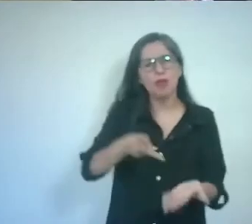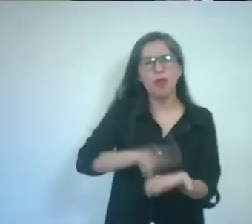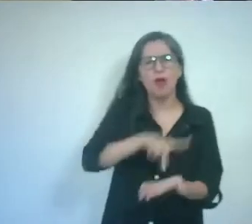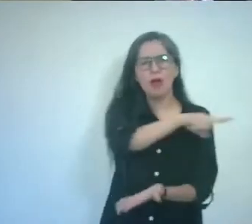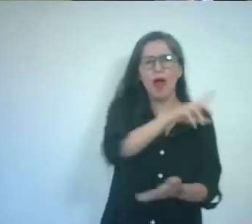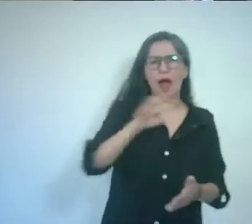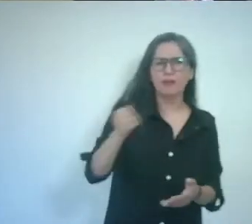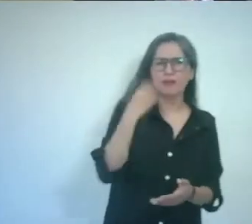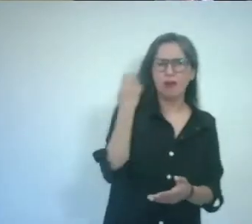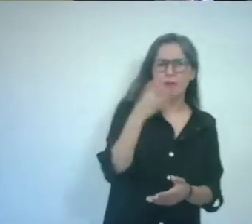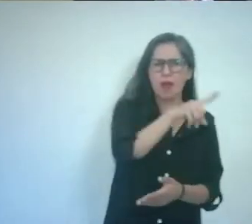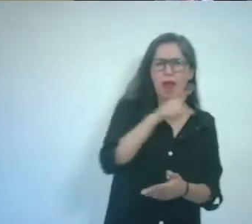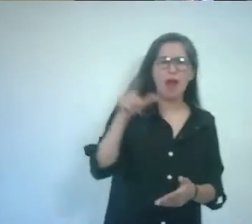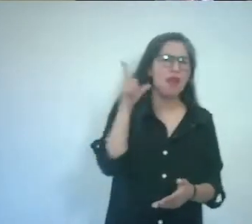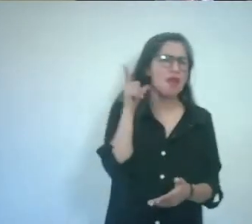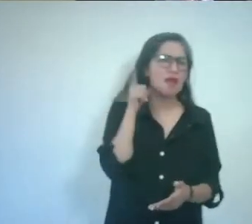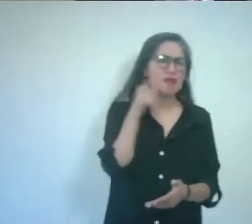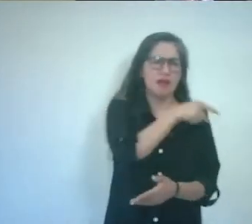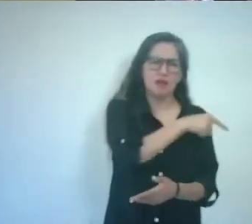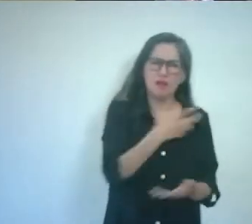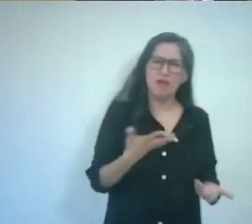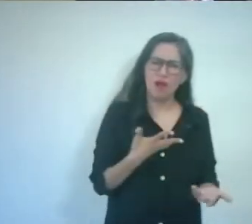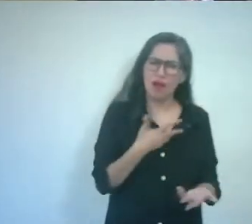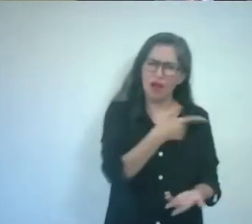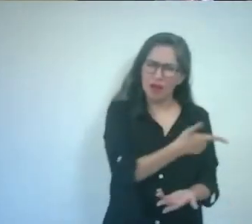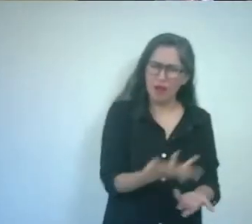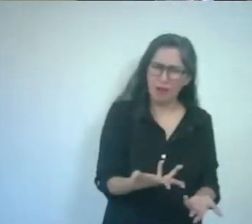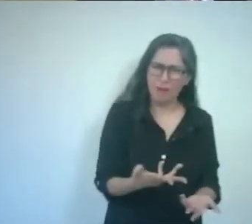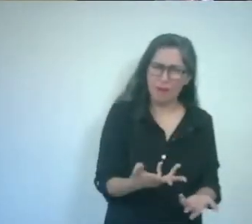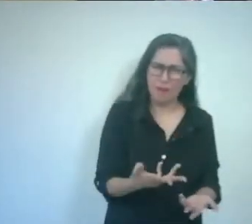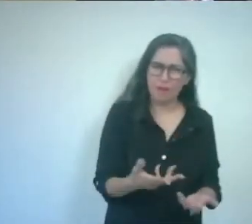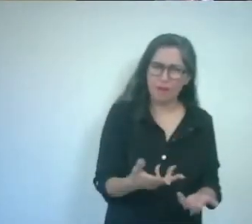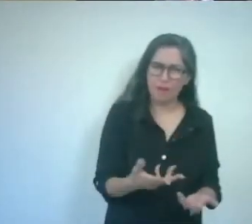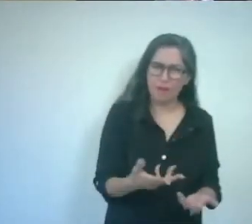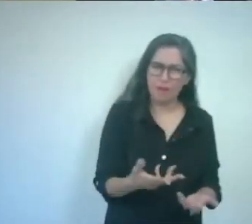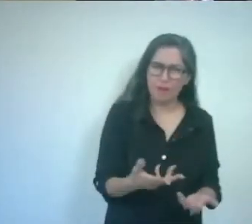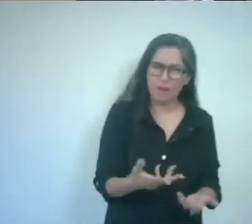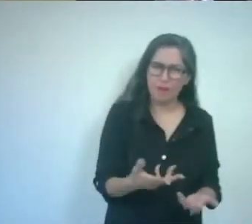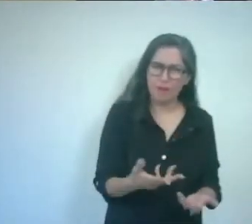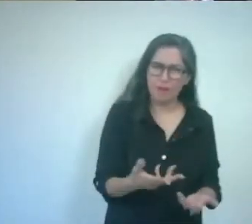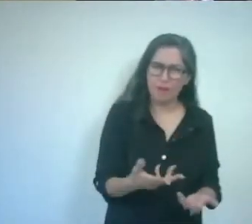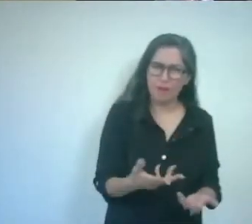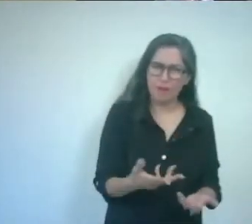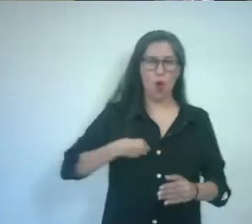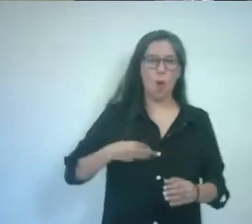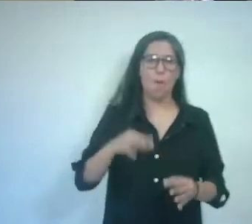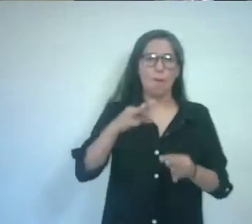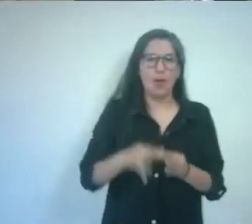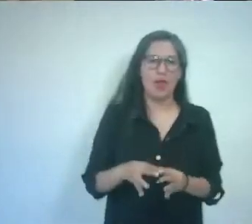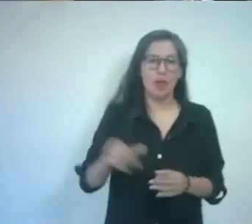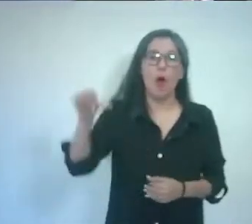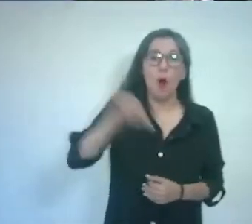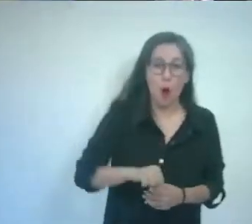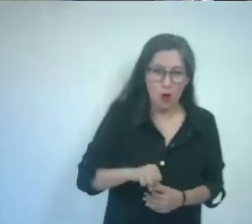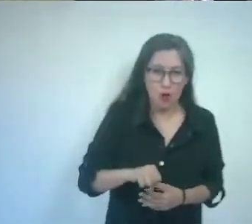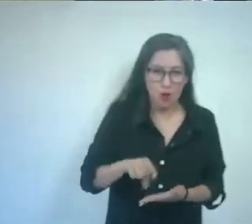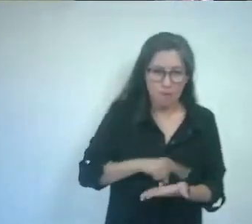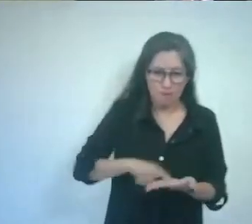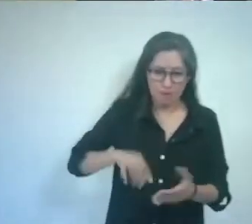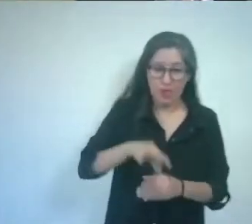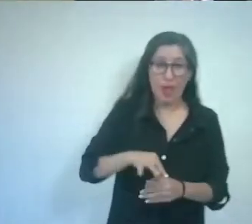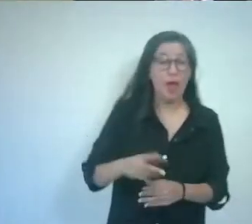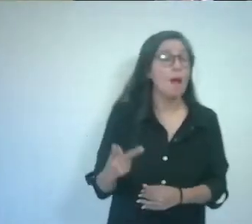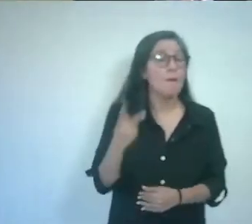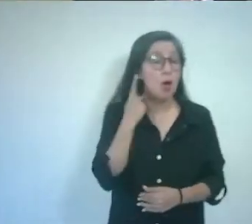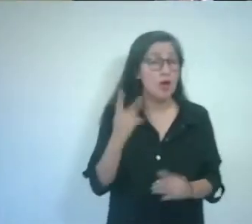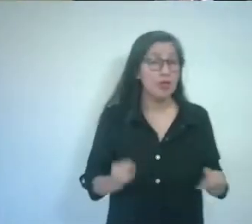legislativa. Este compromiso que nosotros como instituciones electorales estamos cumpliendo el día de hoy está en las condiciones políticas